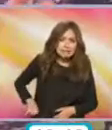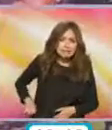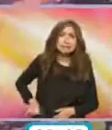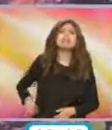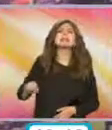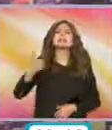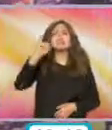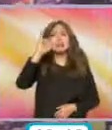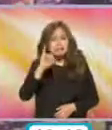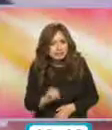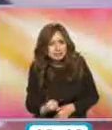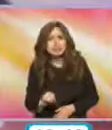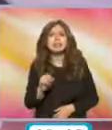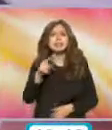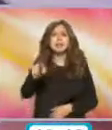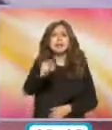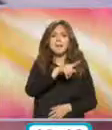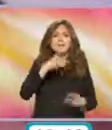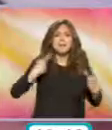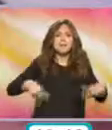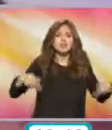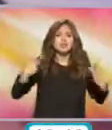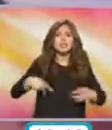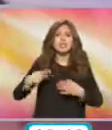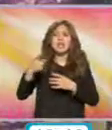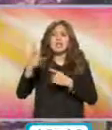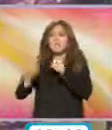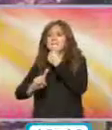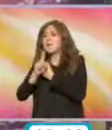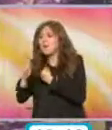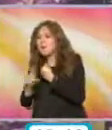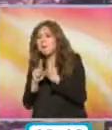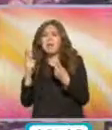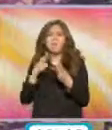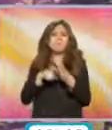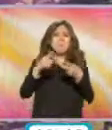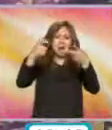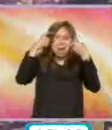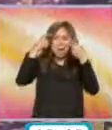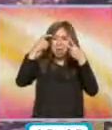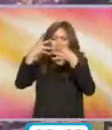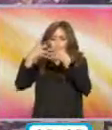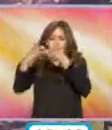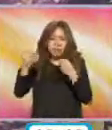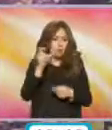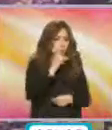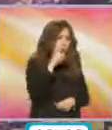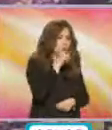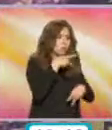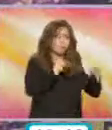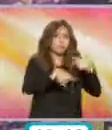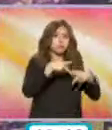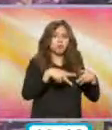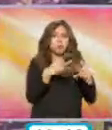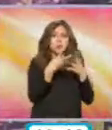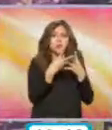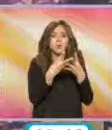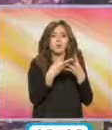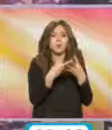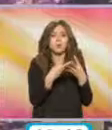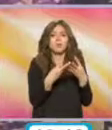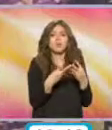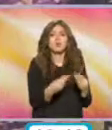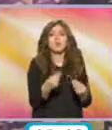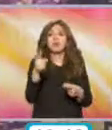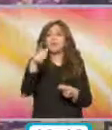que es una vía de escape y sí lo es. La gente está escapando a sus preocupaciones, a sus problemas, pero también a sus prejuicios, Claro. a toda